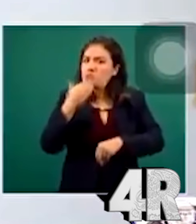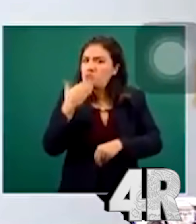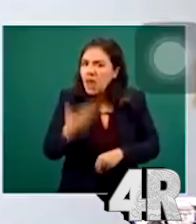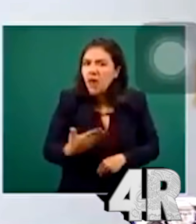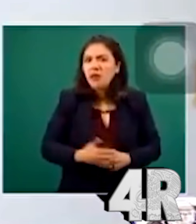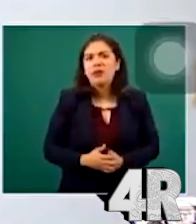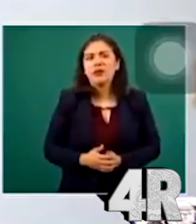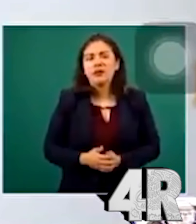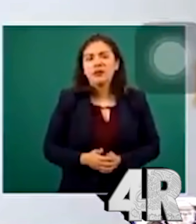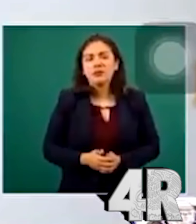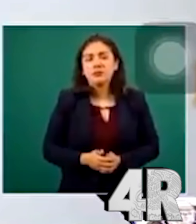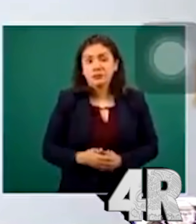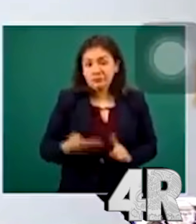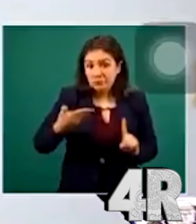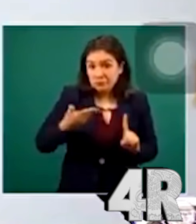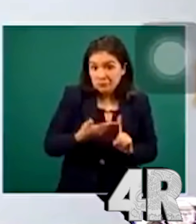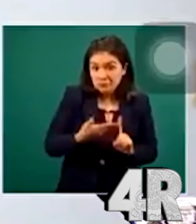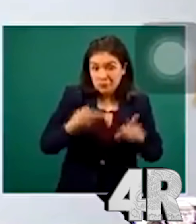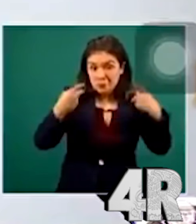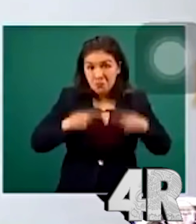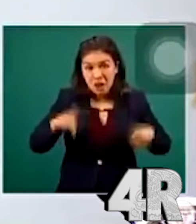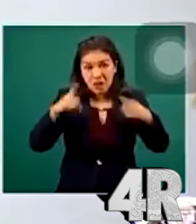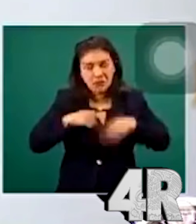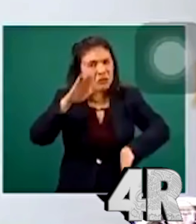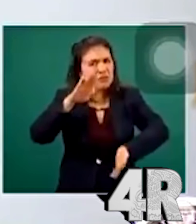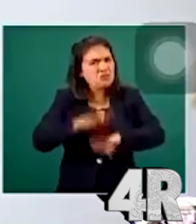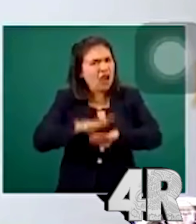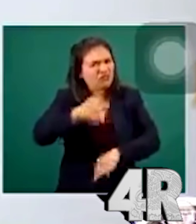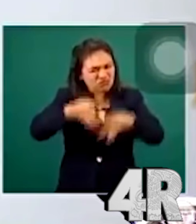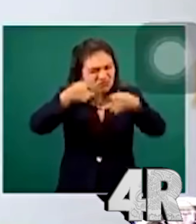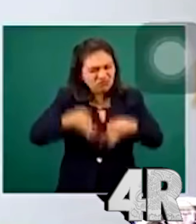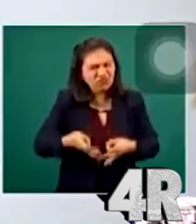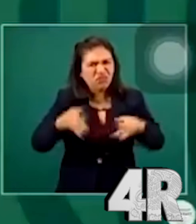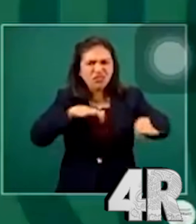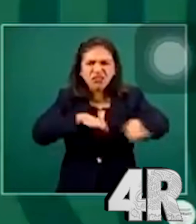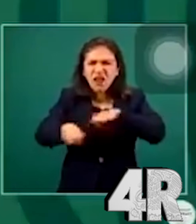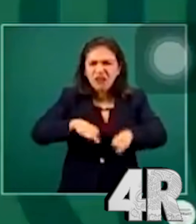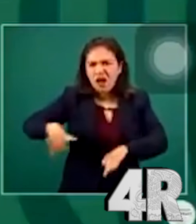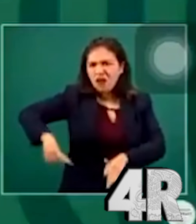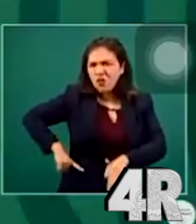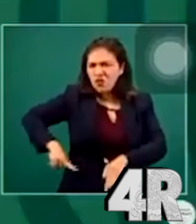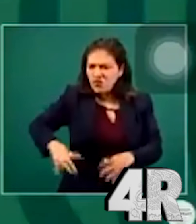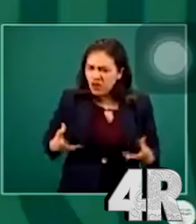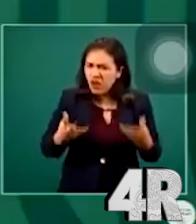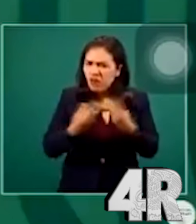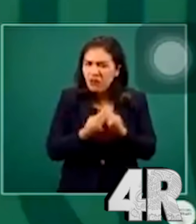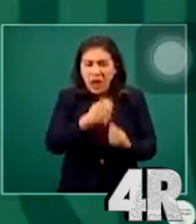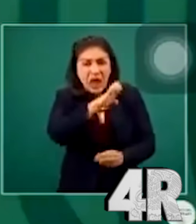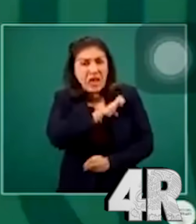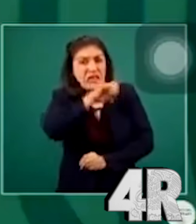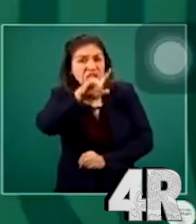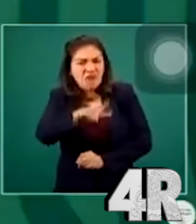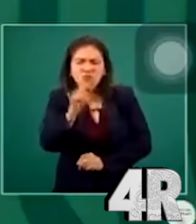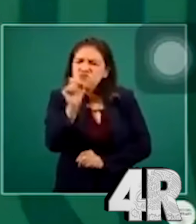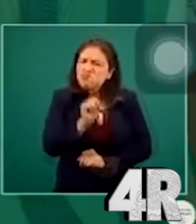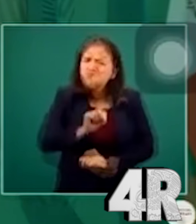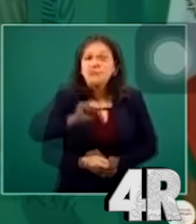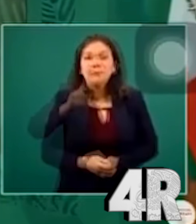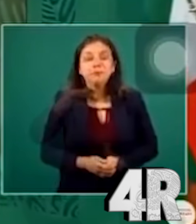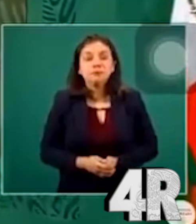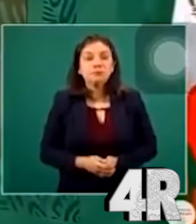un muy buen servidor público, un buen especialista, un